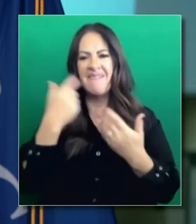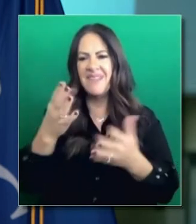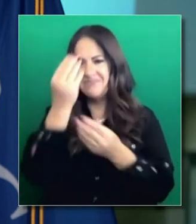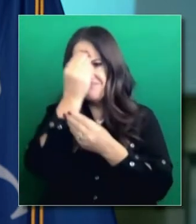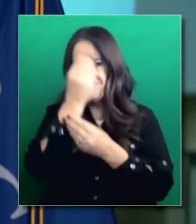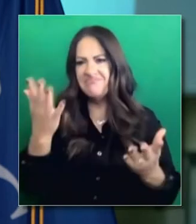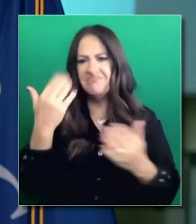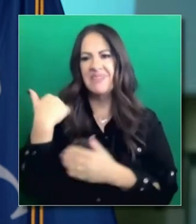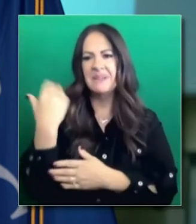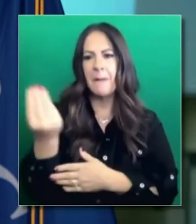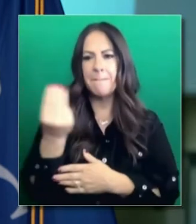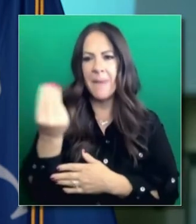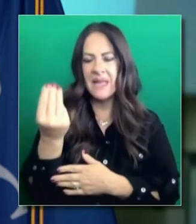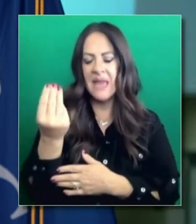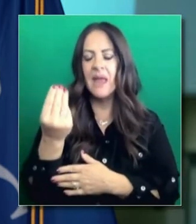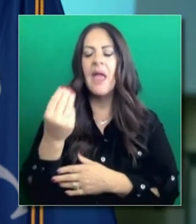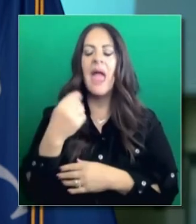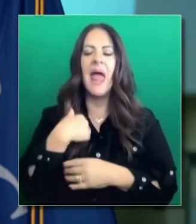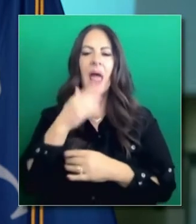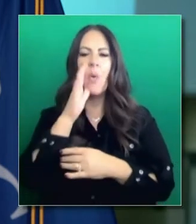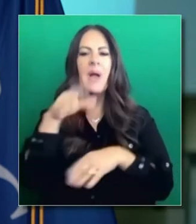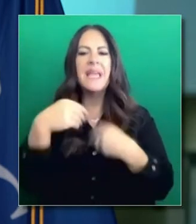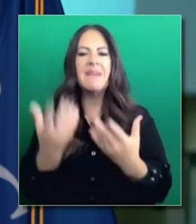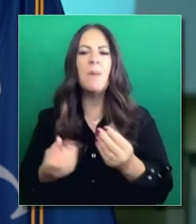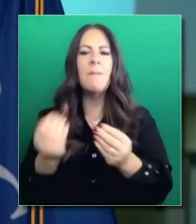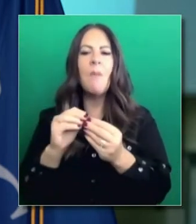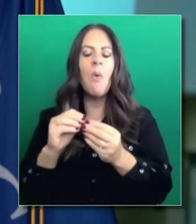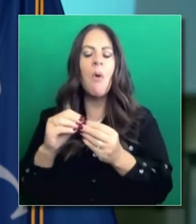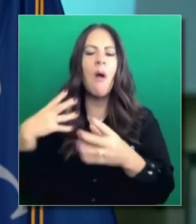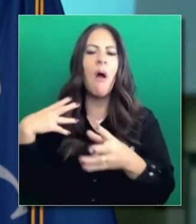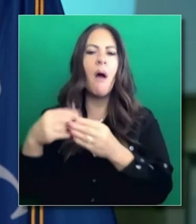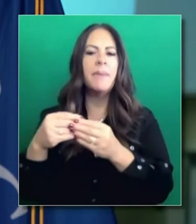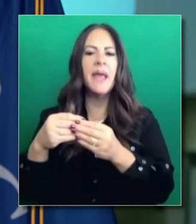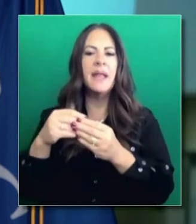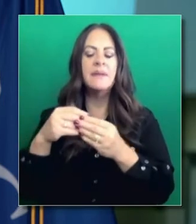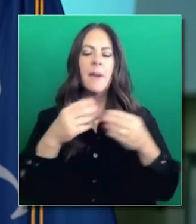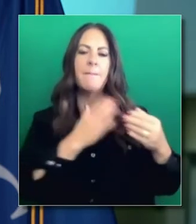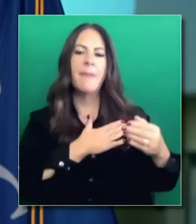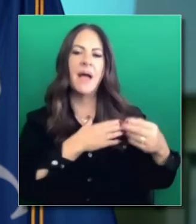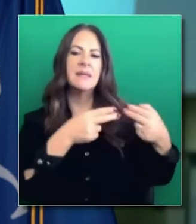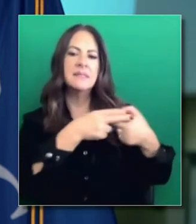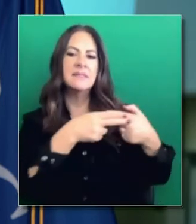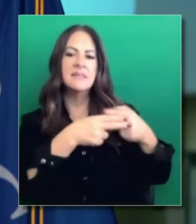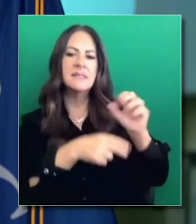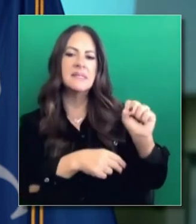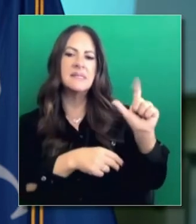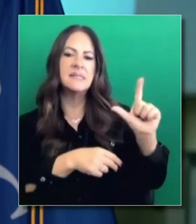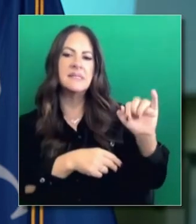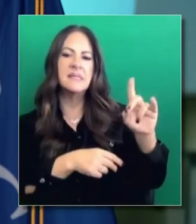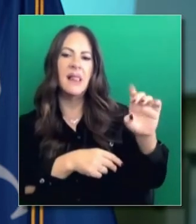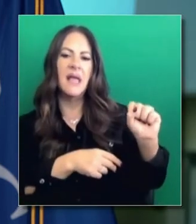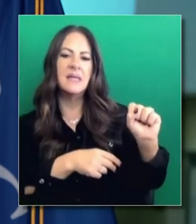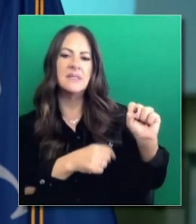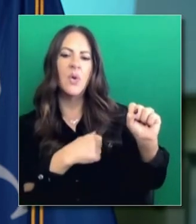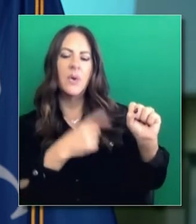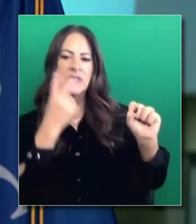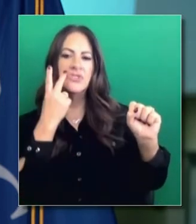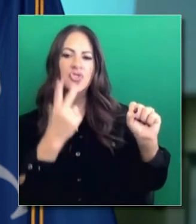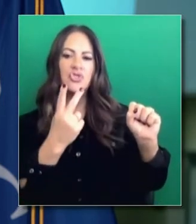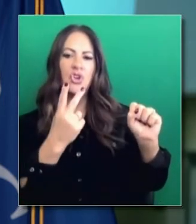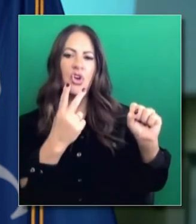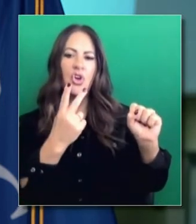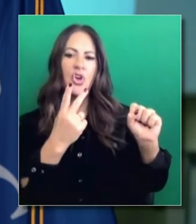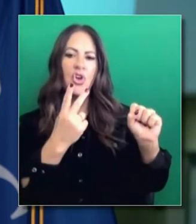día lunes, y les daré las transparencias actualizadas con los detalles. Hemos